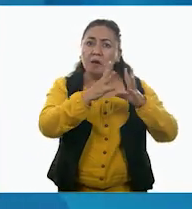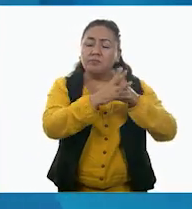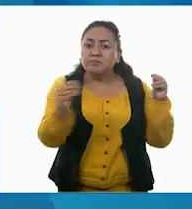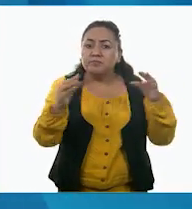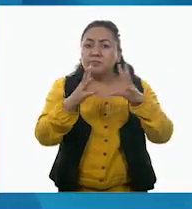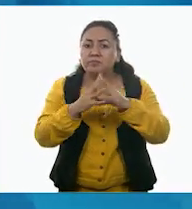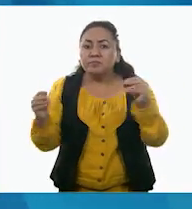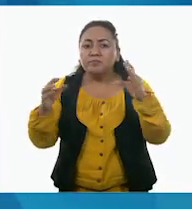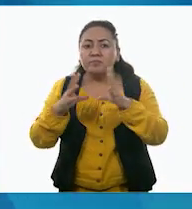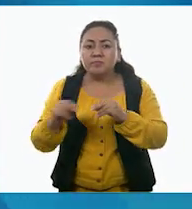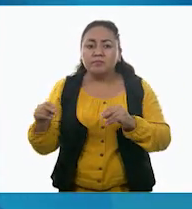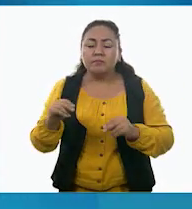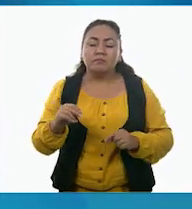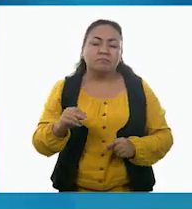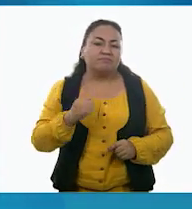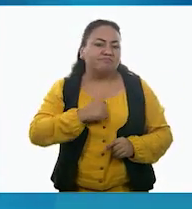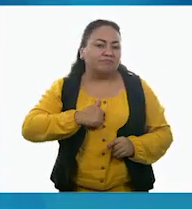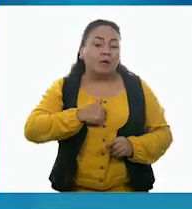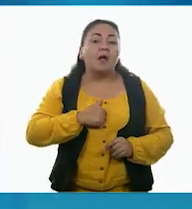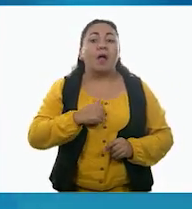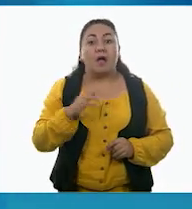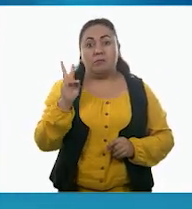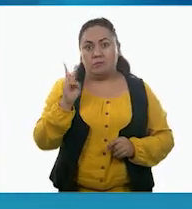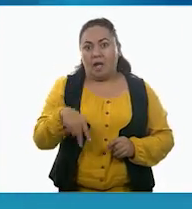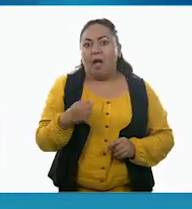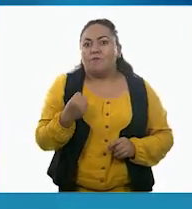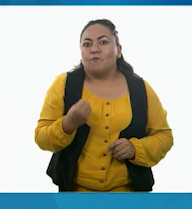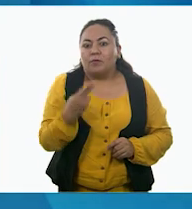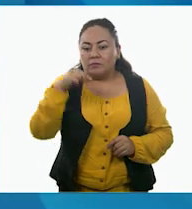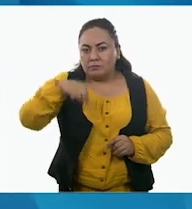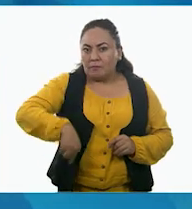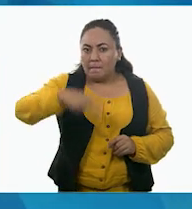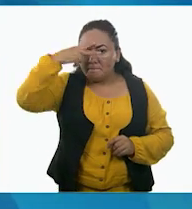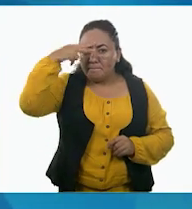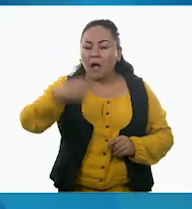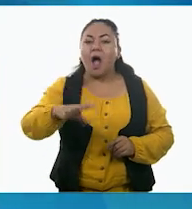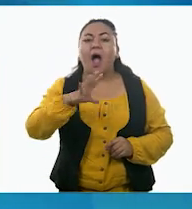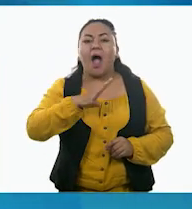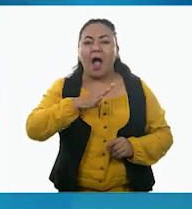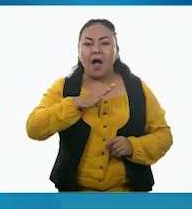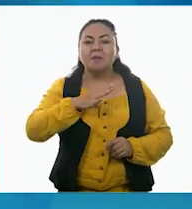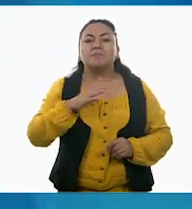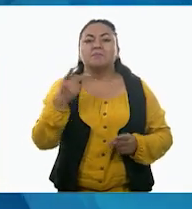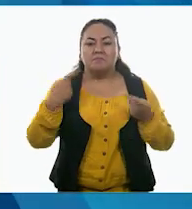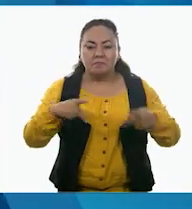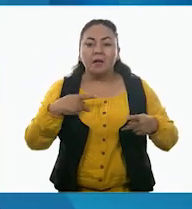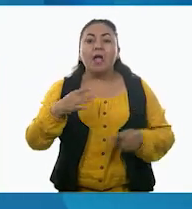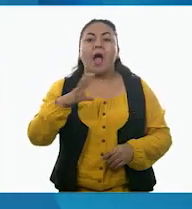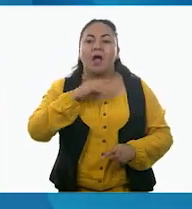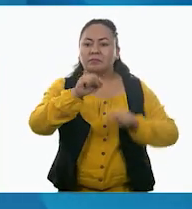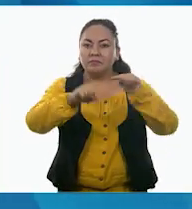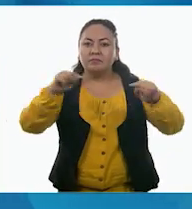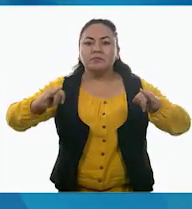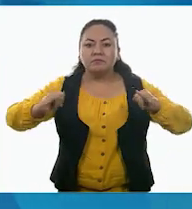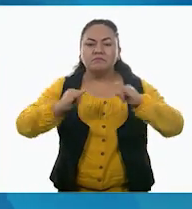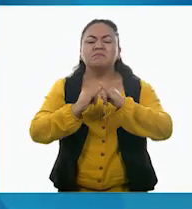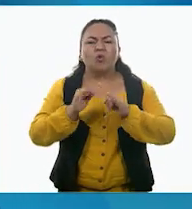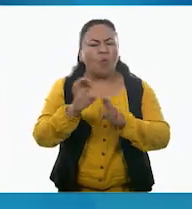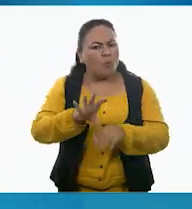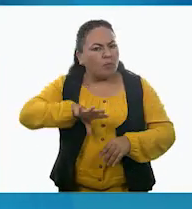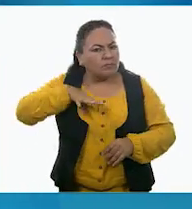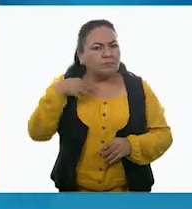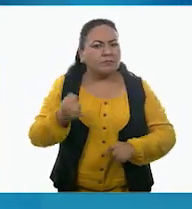sus lenguas nacionales. Afortunadamente, en México hay personas e instituciones que están muy comprometidos